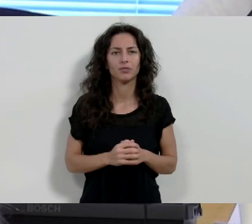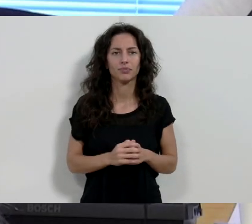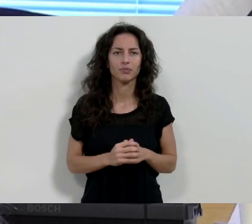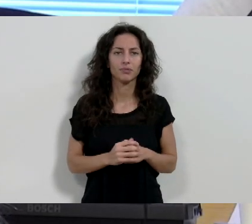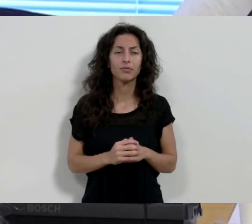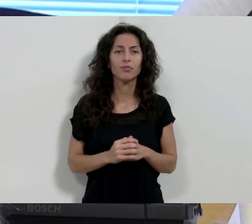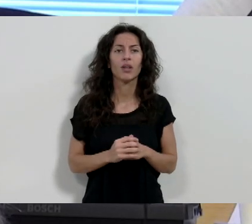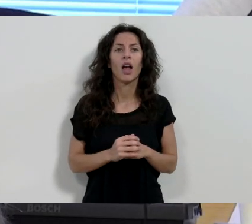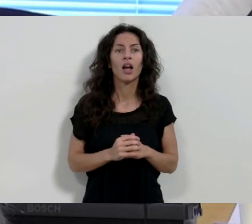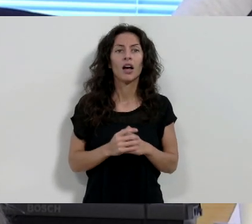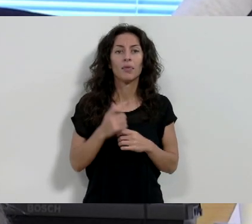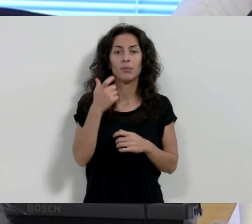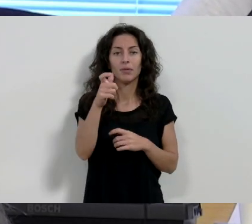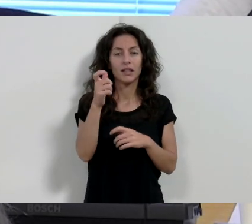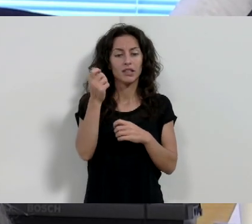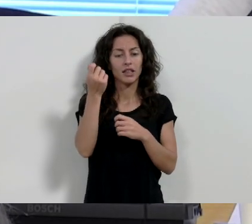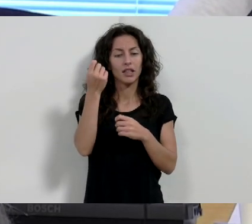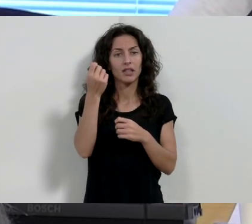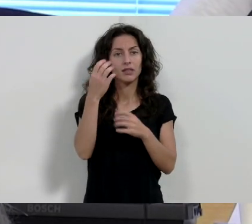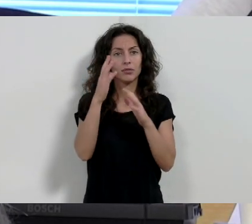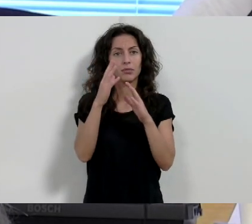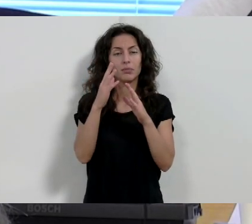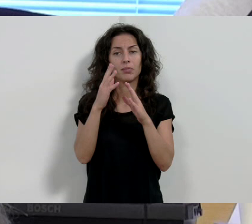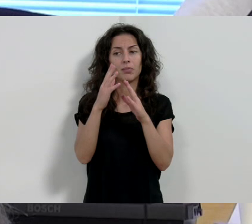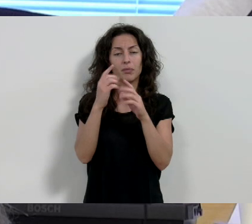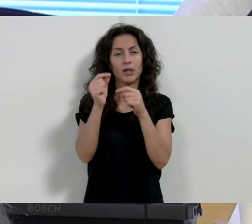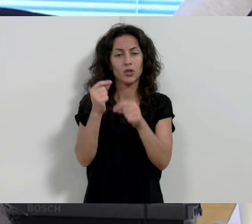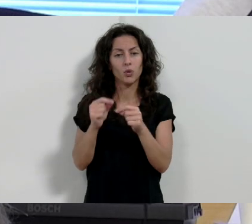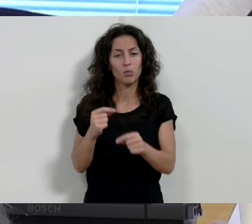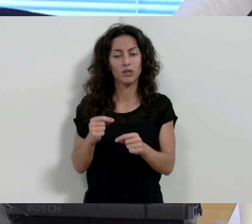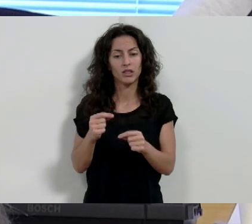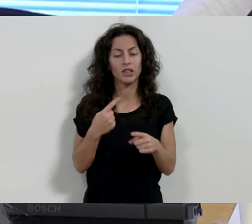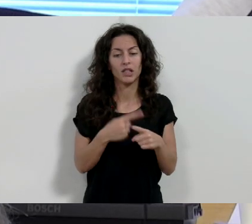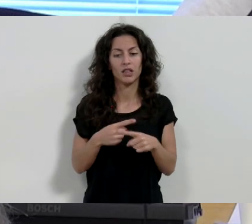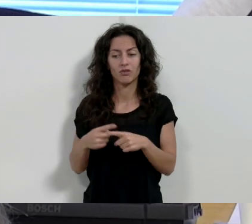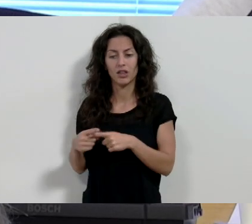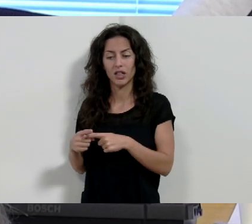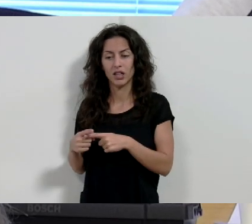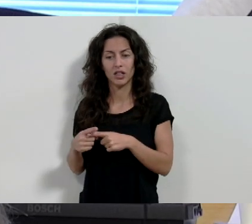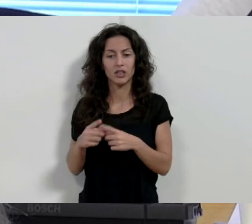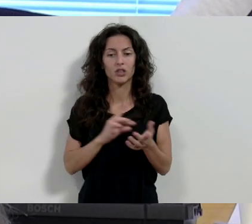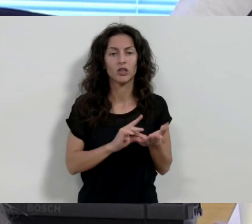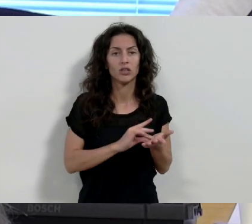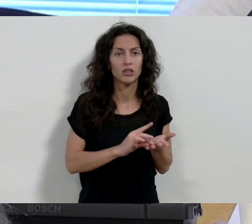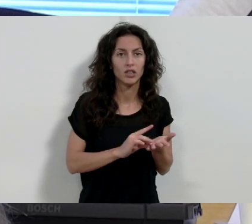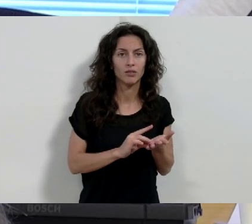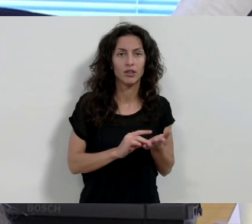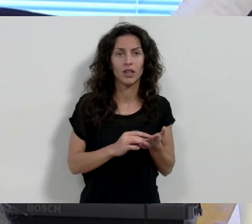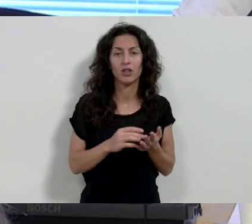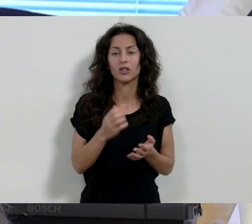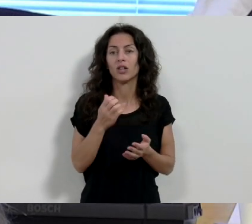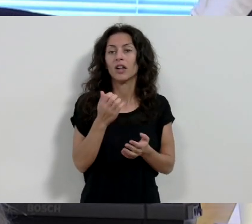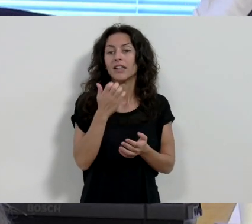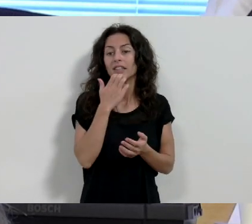las partidas presupuestarias de los distintos servicios, de servicios sociales ni de limpieza, si eso no lo hacemos con un incremento de personal.